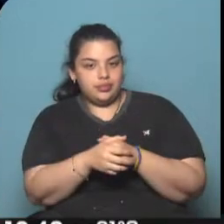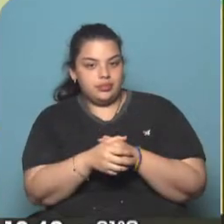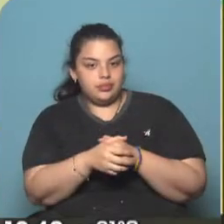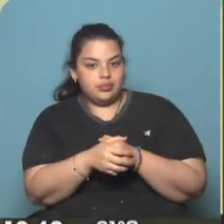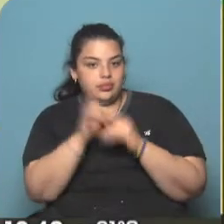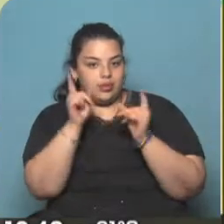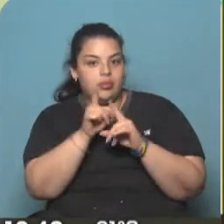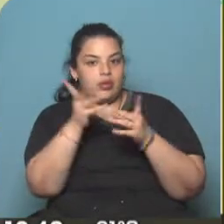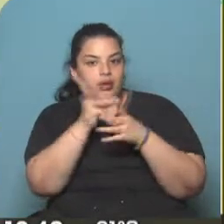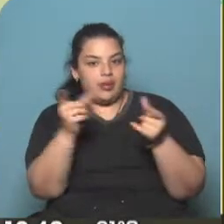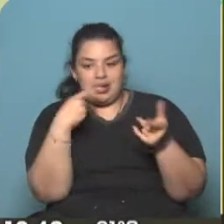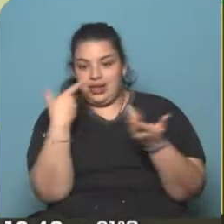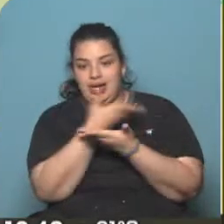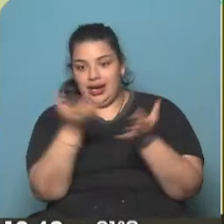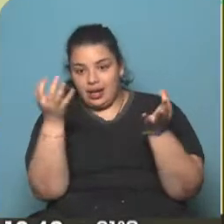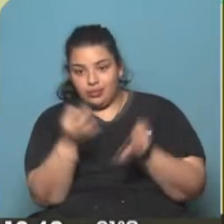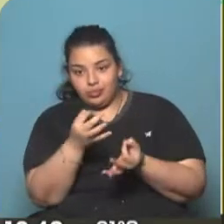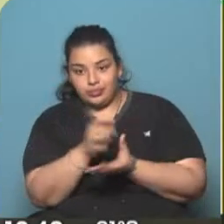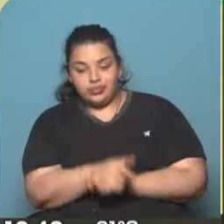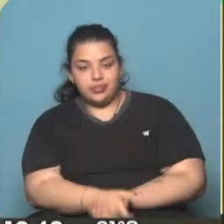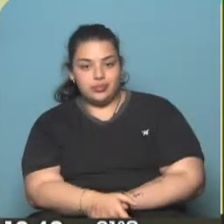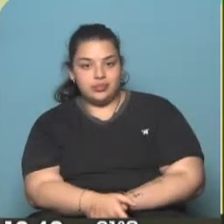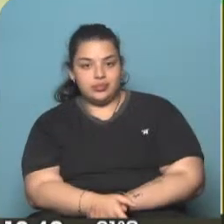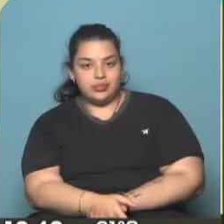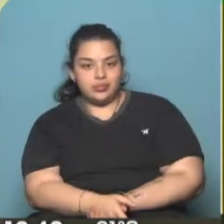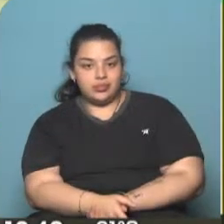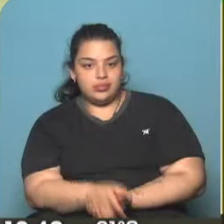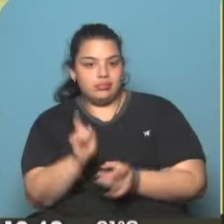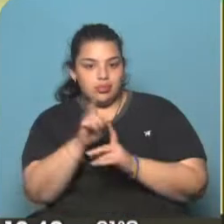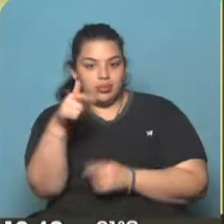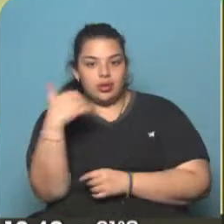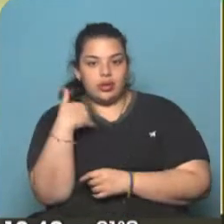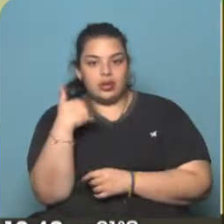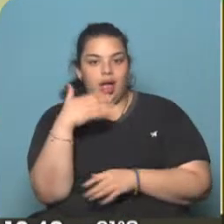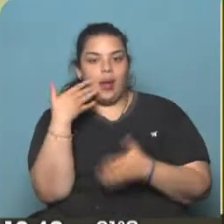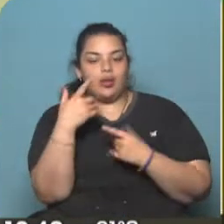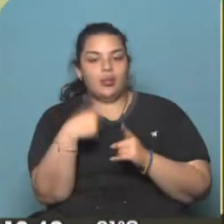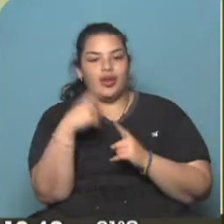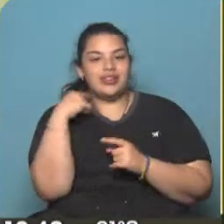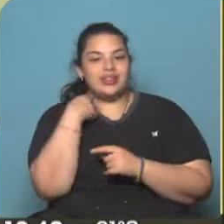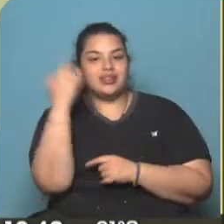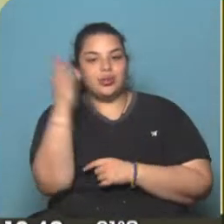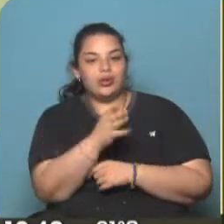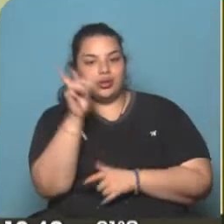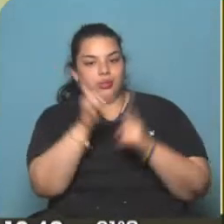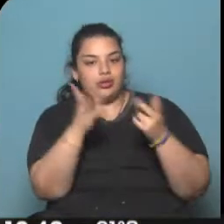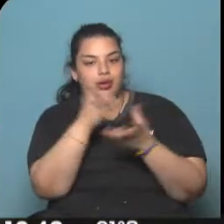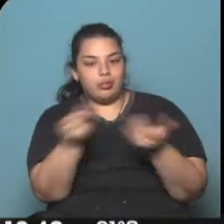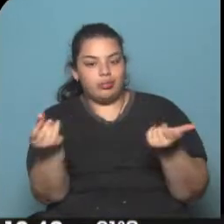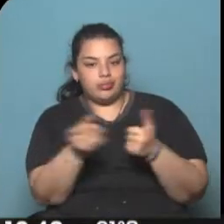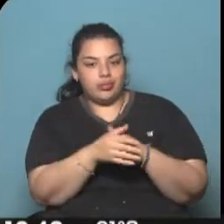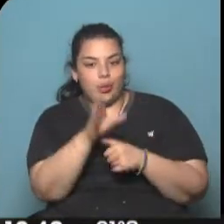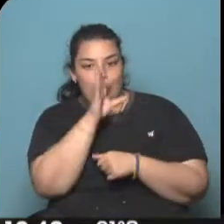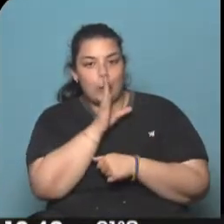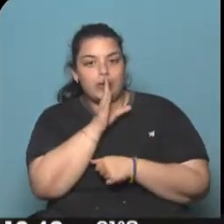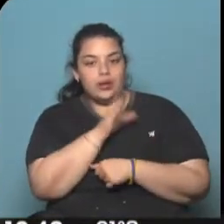los desaparecidos generales en la Argentina. Estamos hablando de un 13% prácticamente de desaparecidos